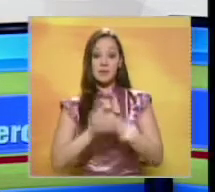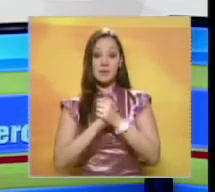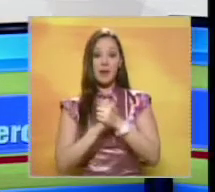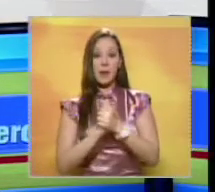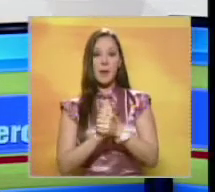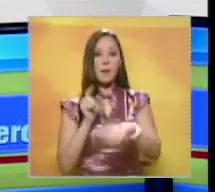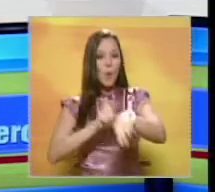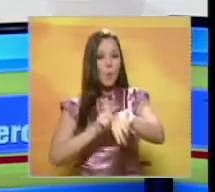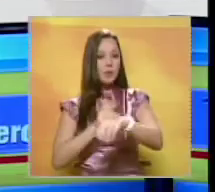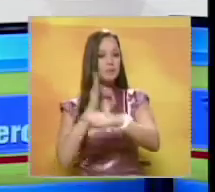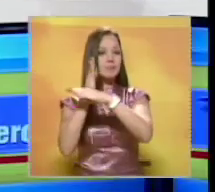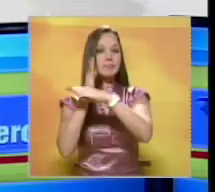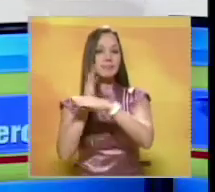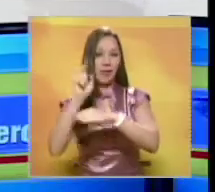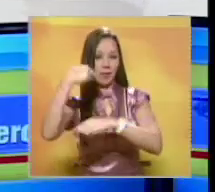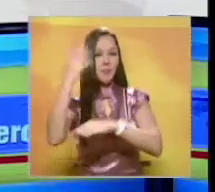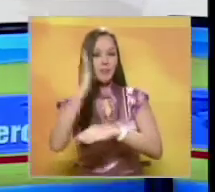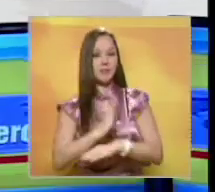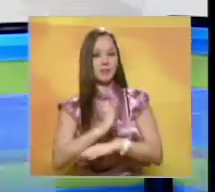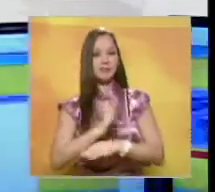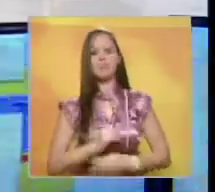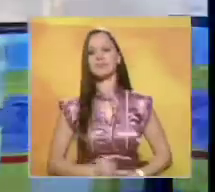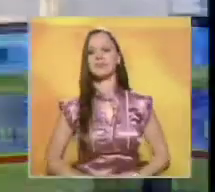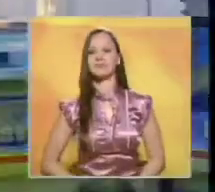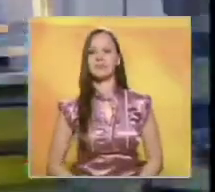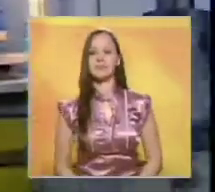Amigos, momento de otra pausa y regresaremos.